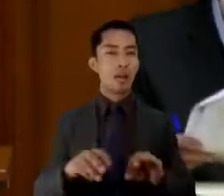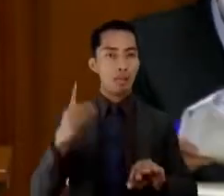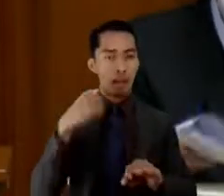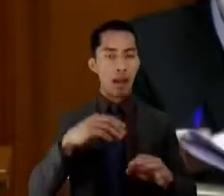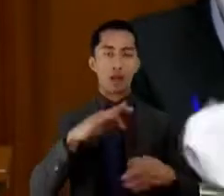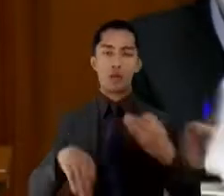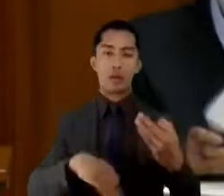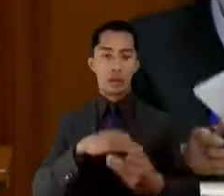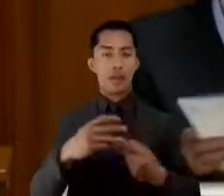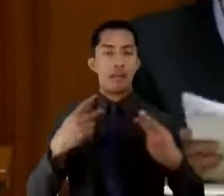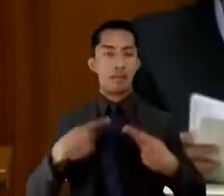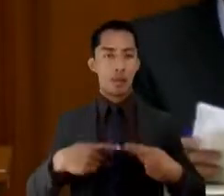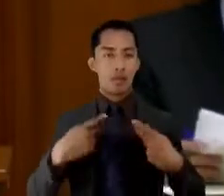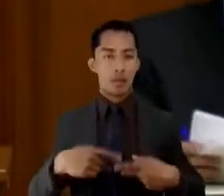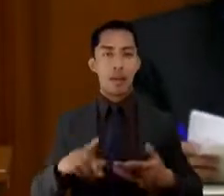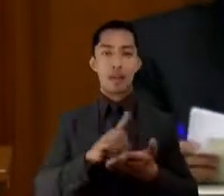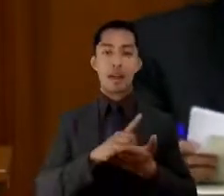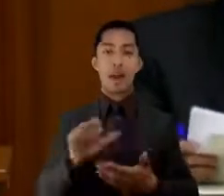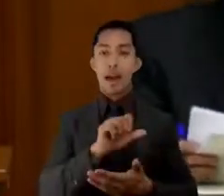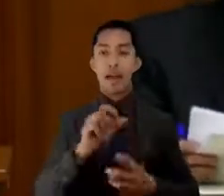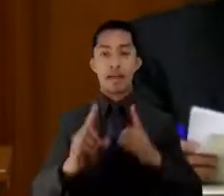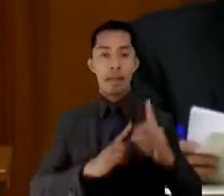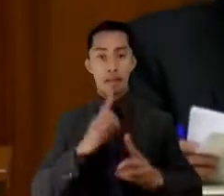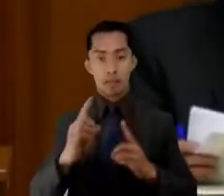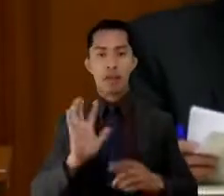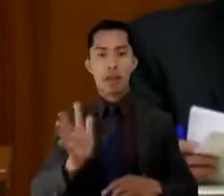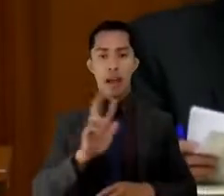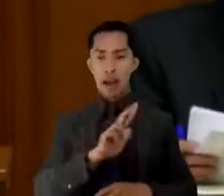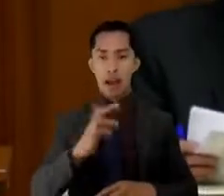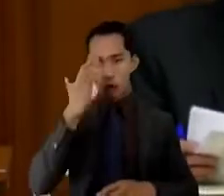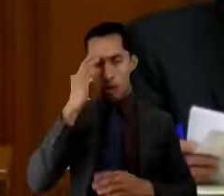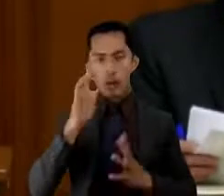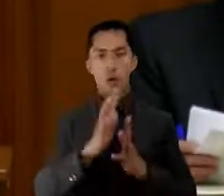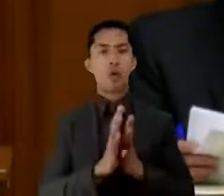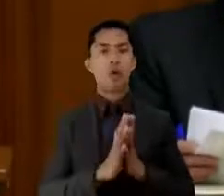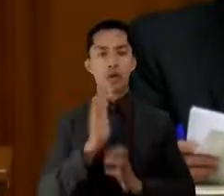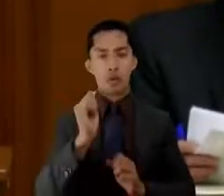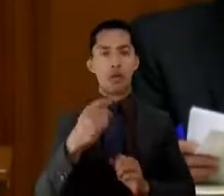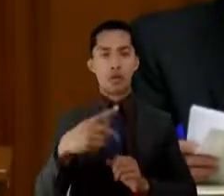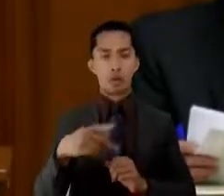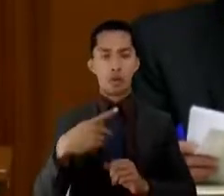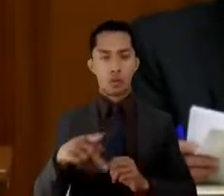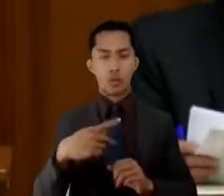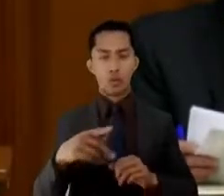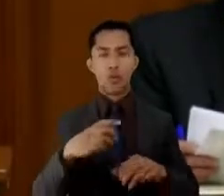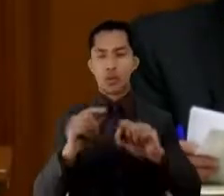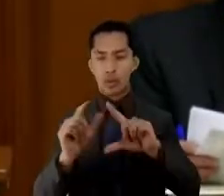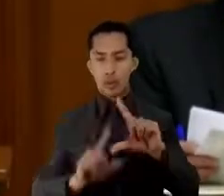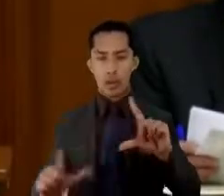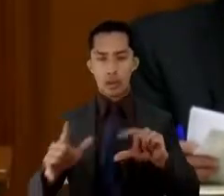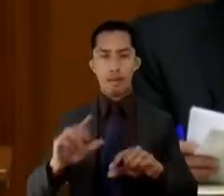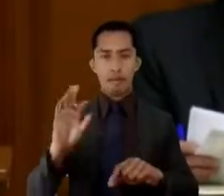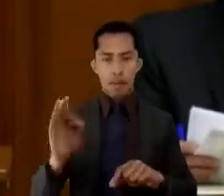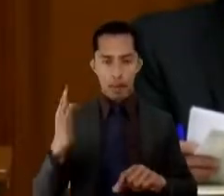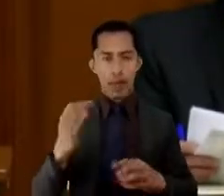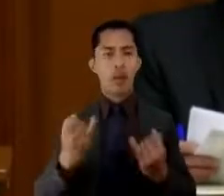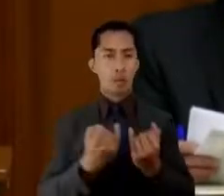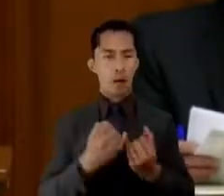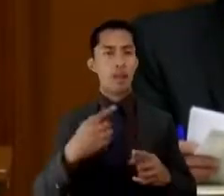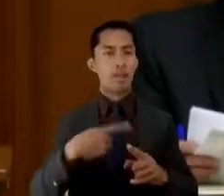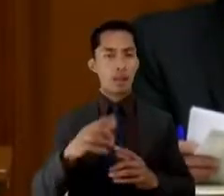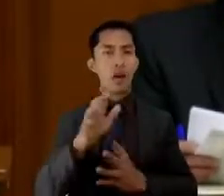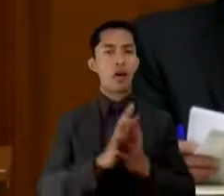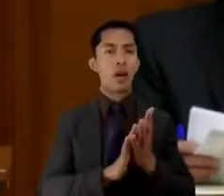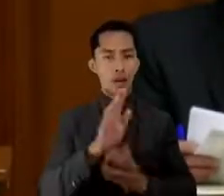todos. El derecho al deporte ha sido reconocido en la Constitución Política de los Estados Unidos Mexicanos y en varias